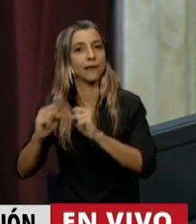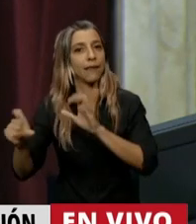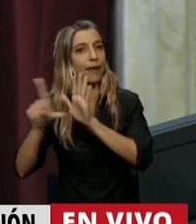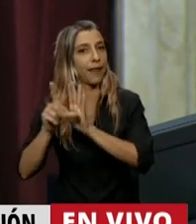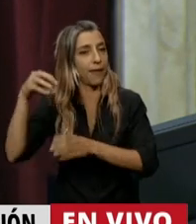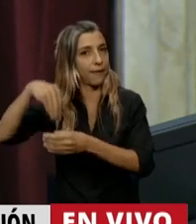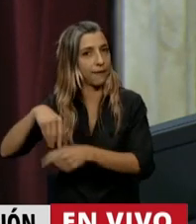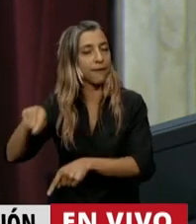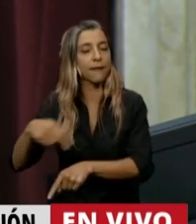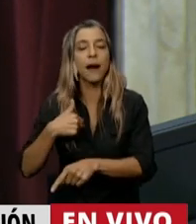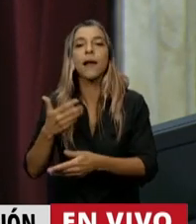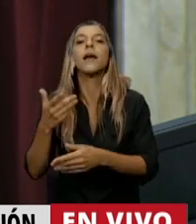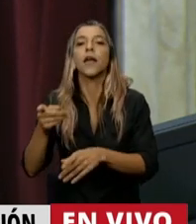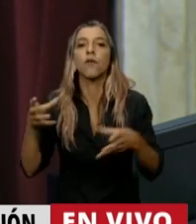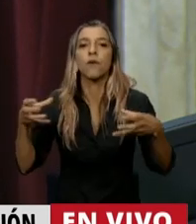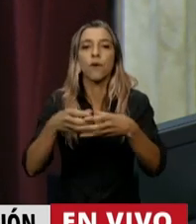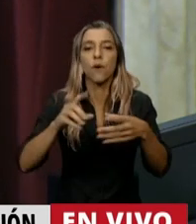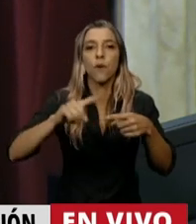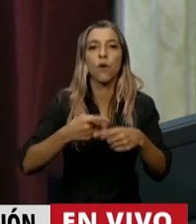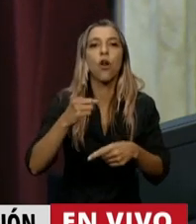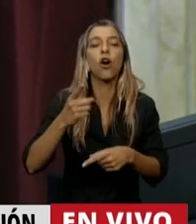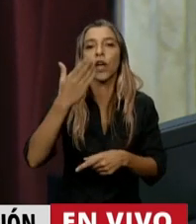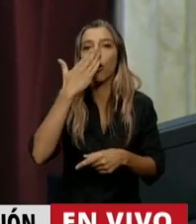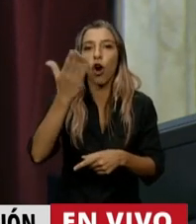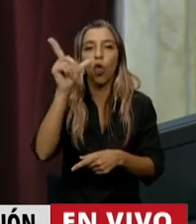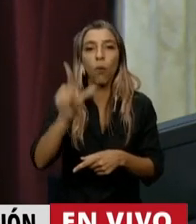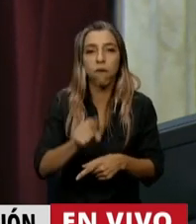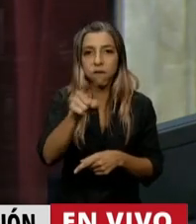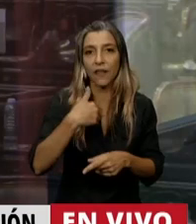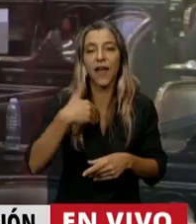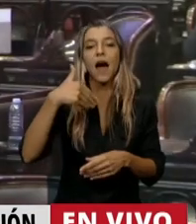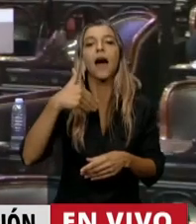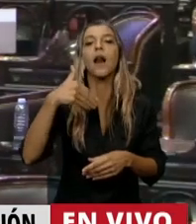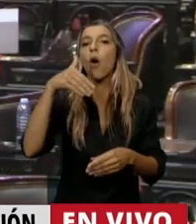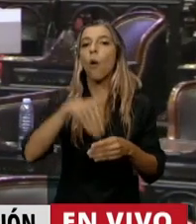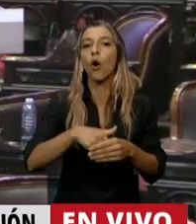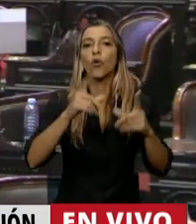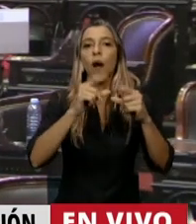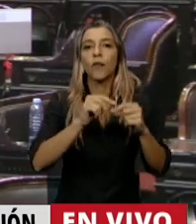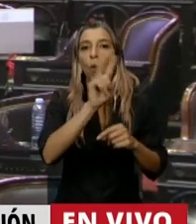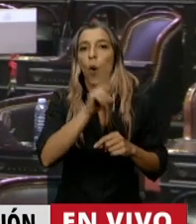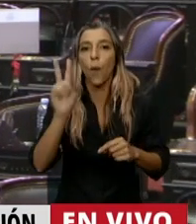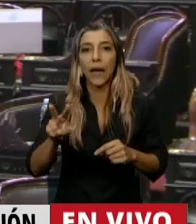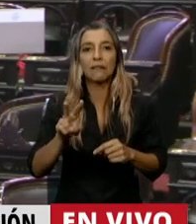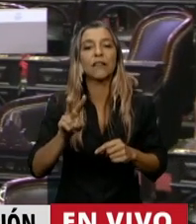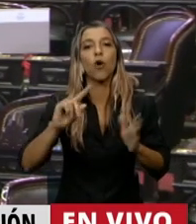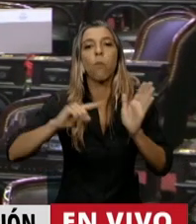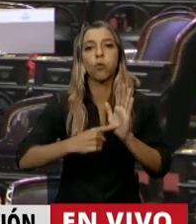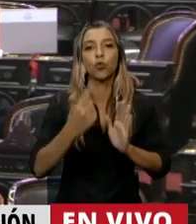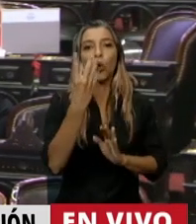la abstención del bloque córdoba federal en el artículo 22 en el artículo 22 inciso 4